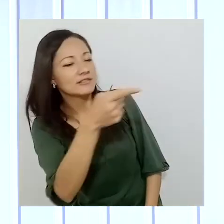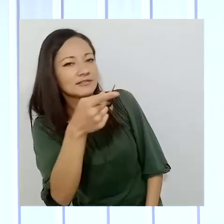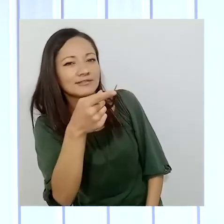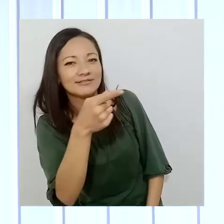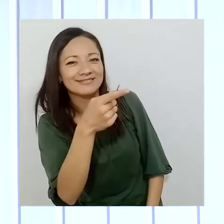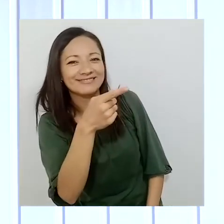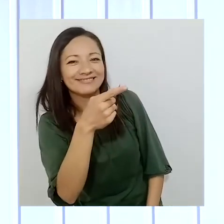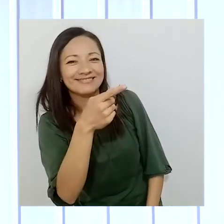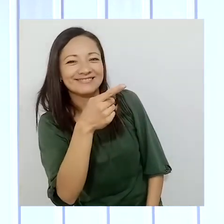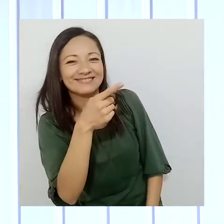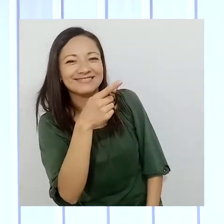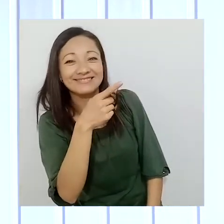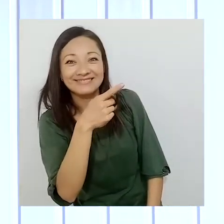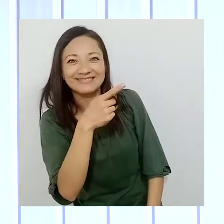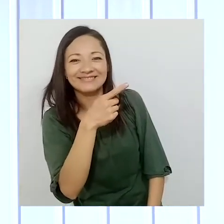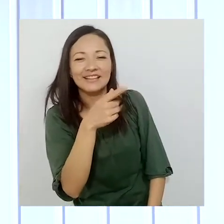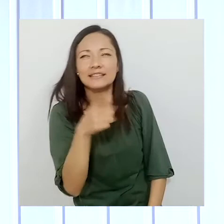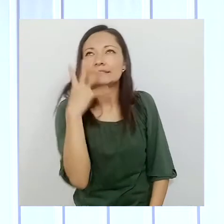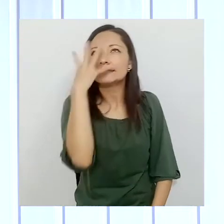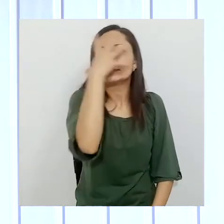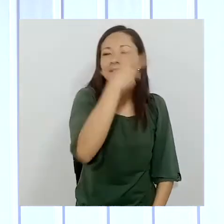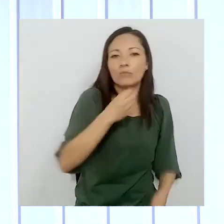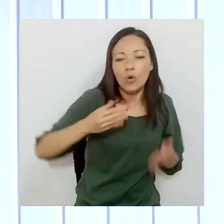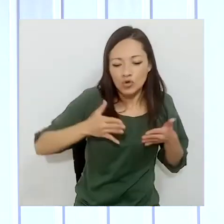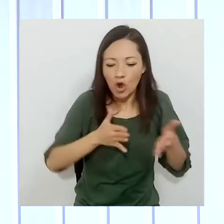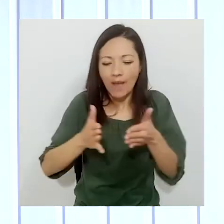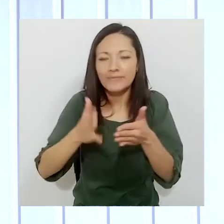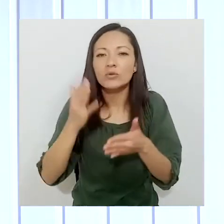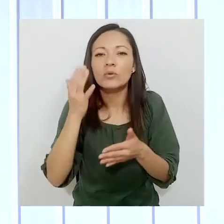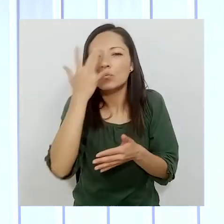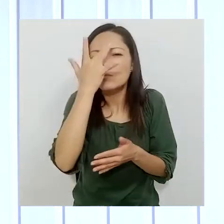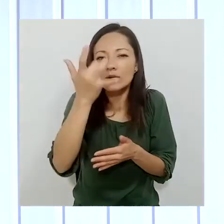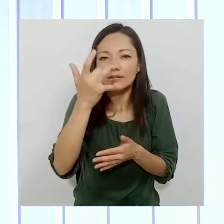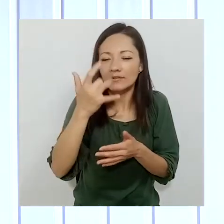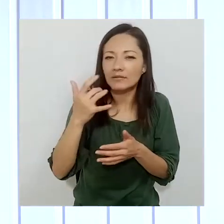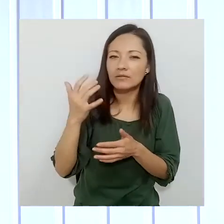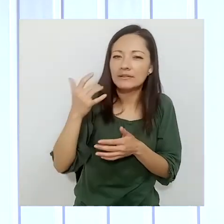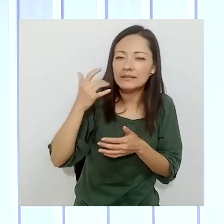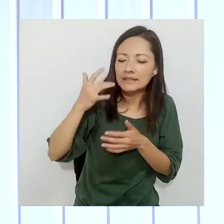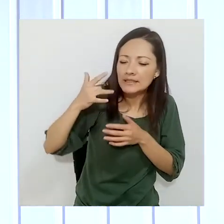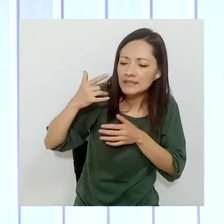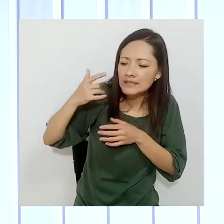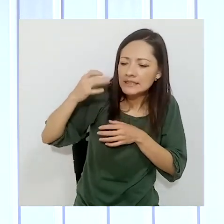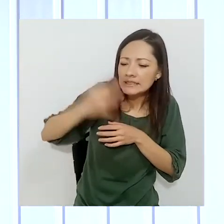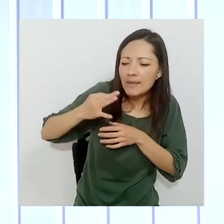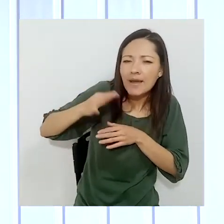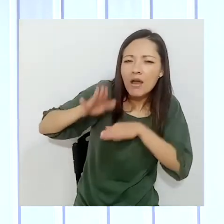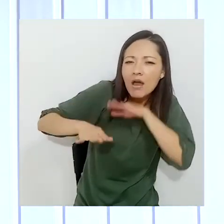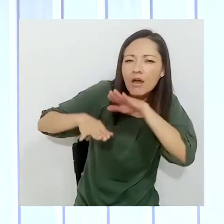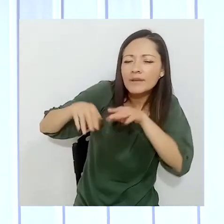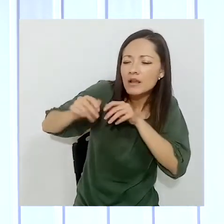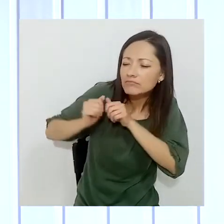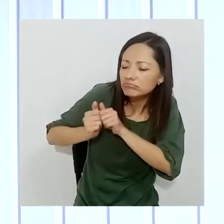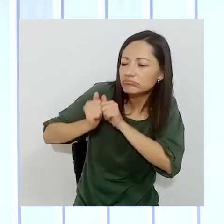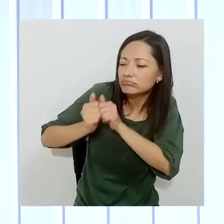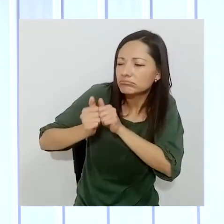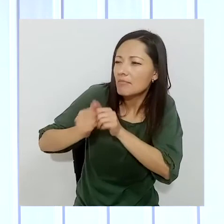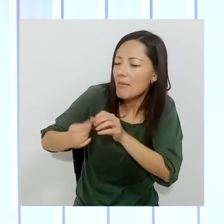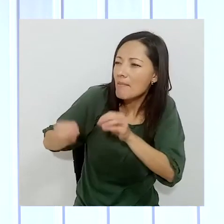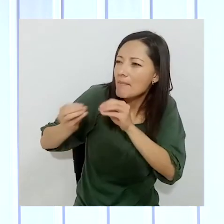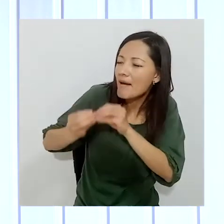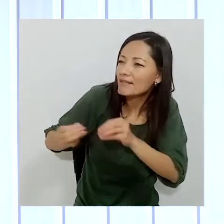vez que vamos caminando más lo conocemos. Cada vez que pasamos más tiempo con Él, más de